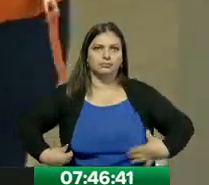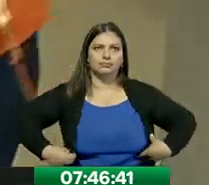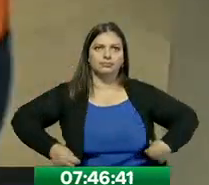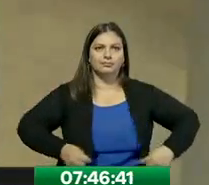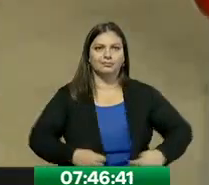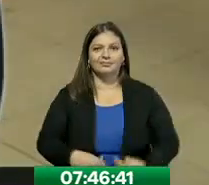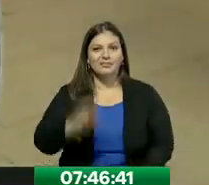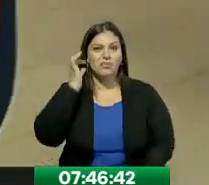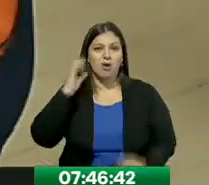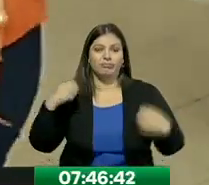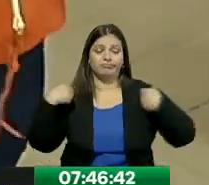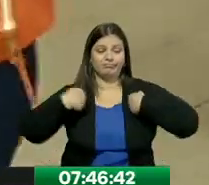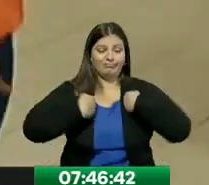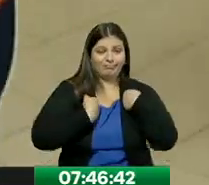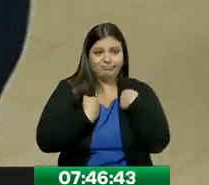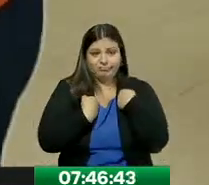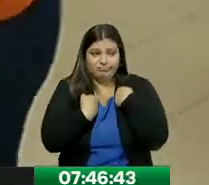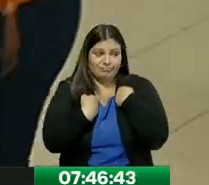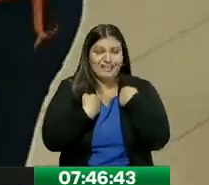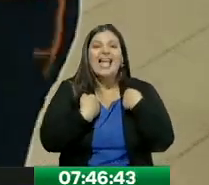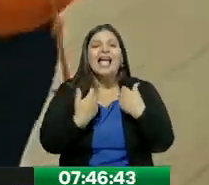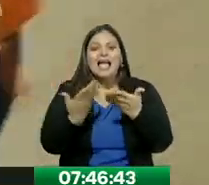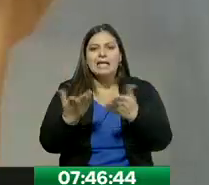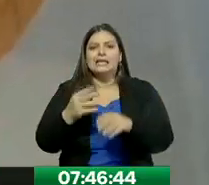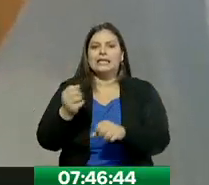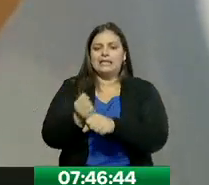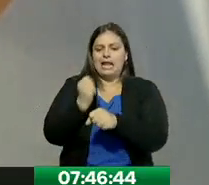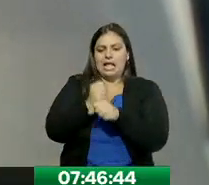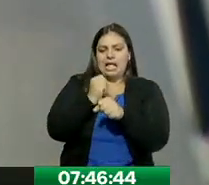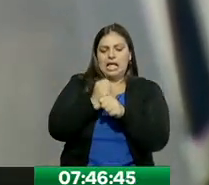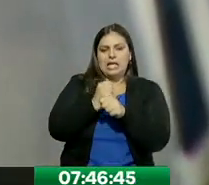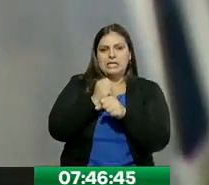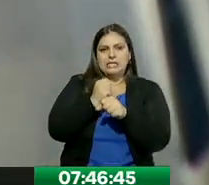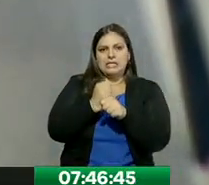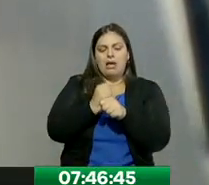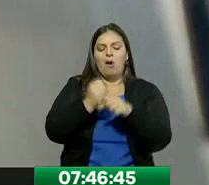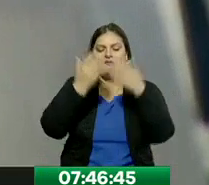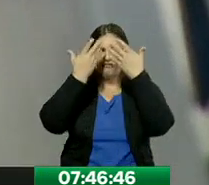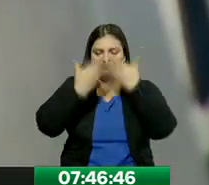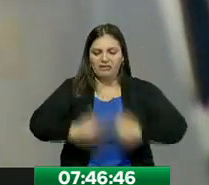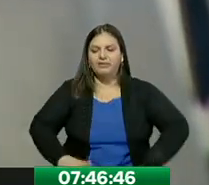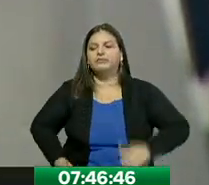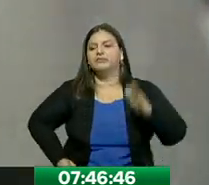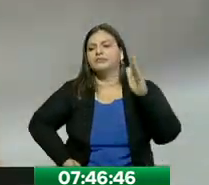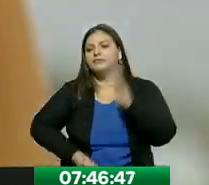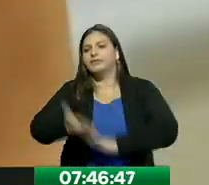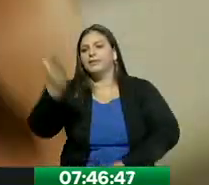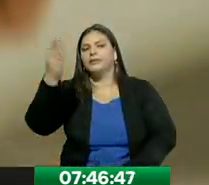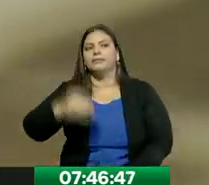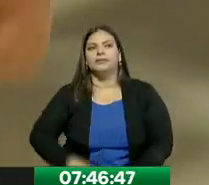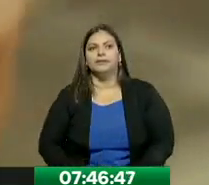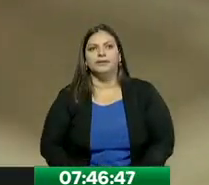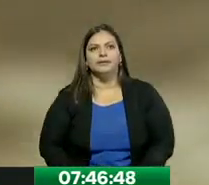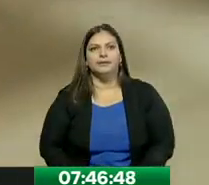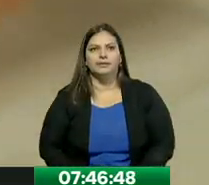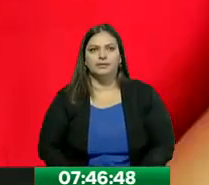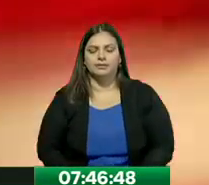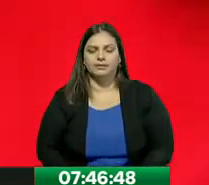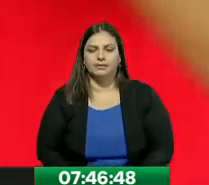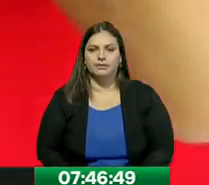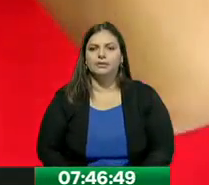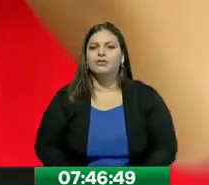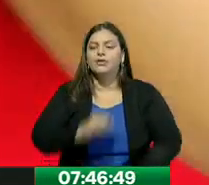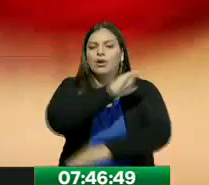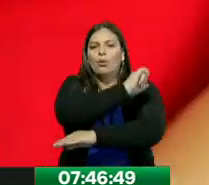Había salido de su trabajo y mientras esperaba a su enamorado en la avenida Juan Tanca Marengo, fue embestida por dos sujetos.